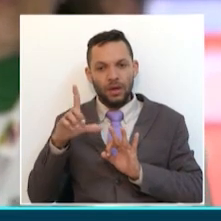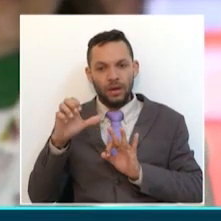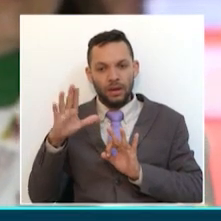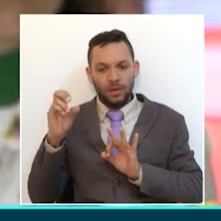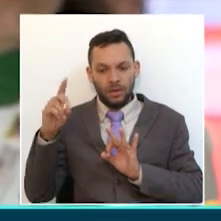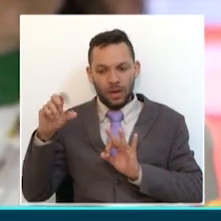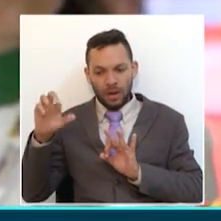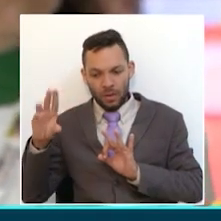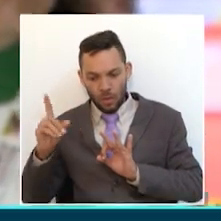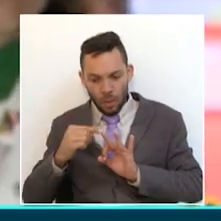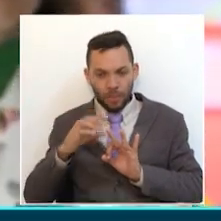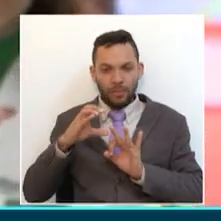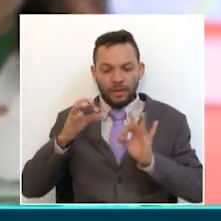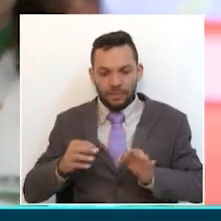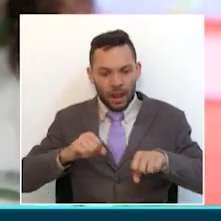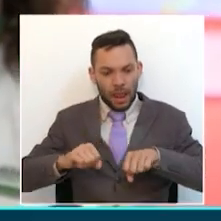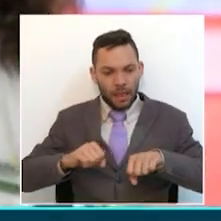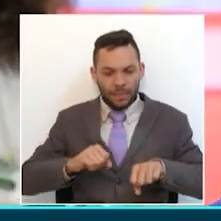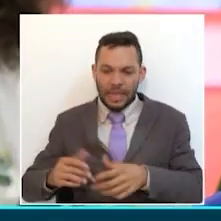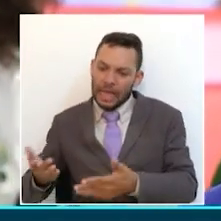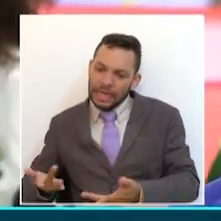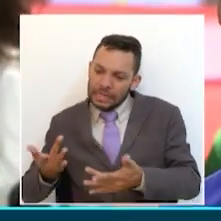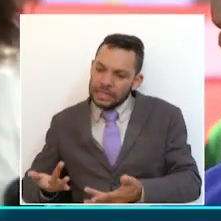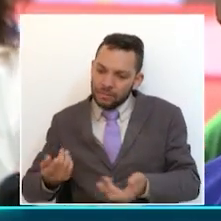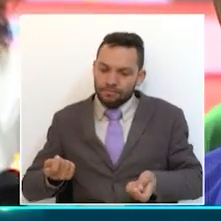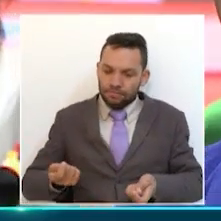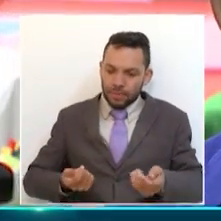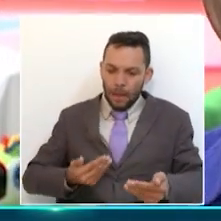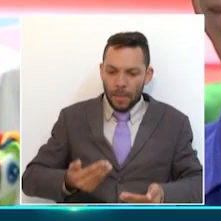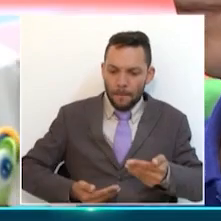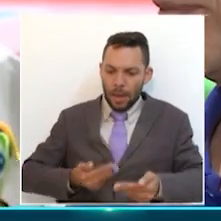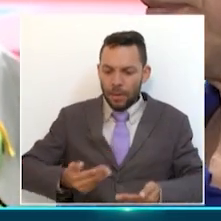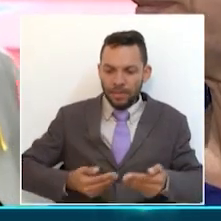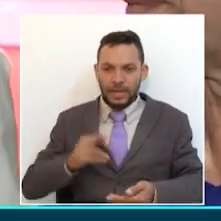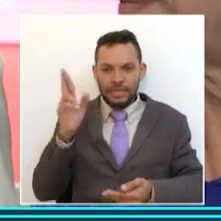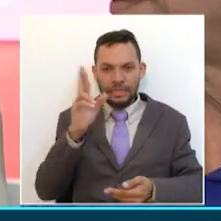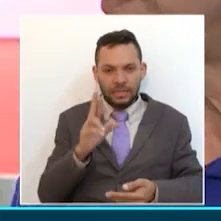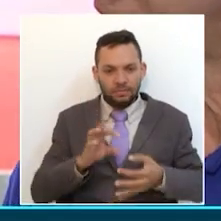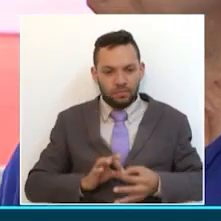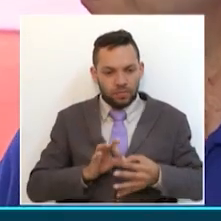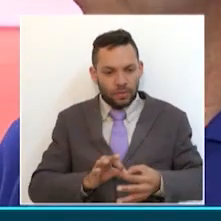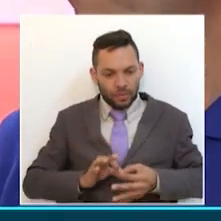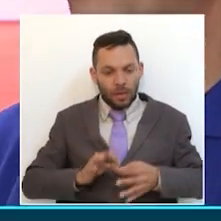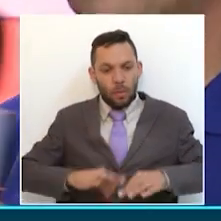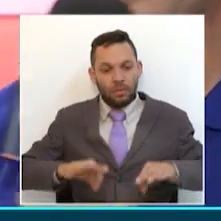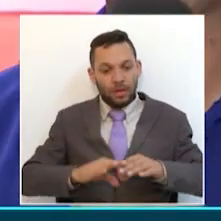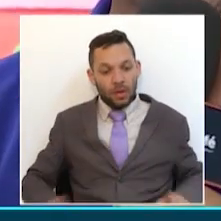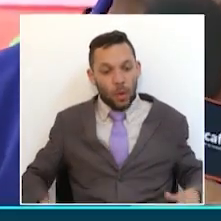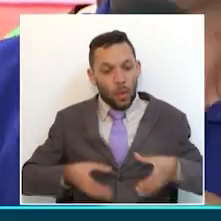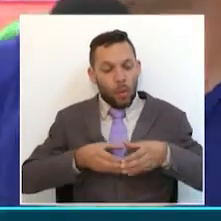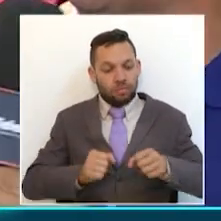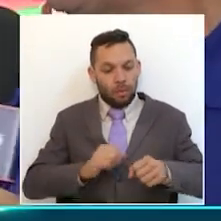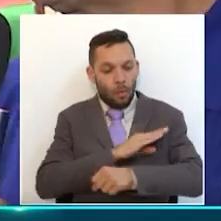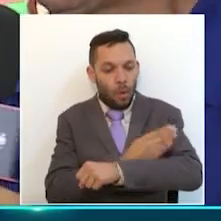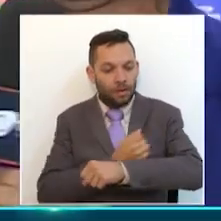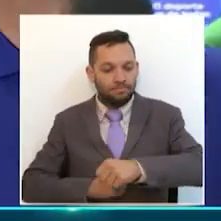65 kilogramos. Y esperamos seguir con la cosecha de medallas para Risaralda, porque Risaralda es casta de campeones. Esperemos que